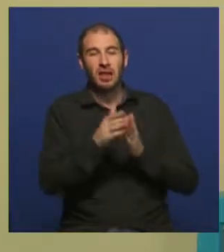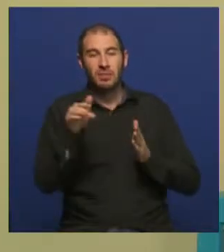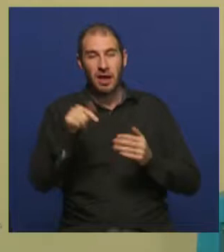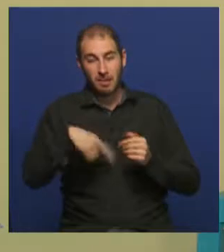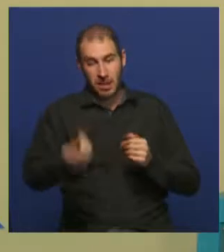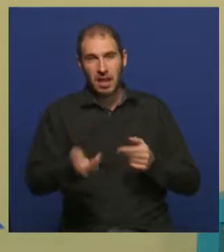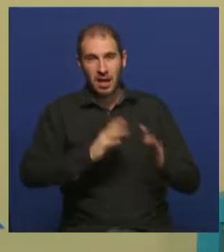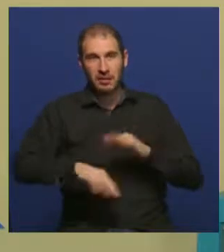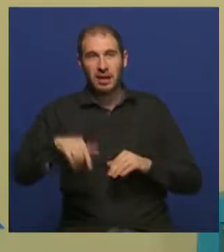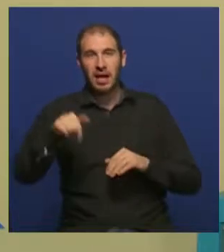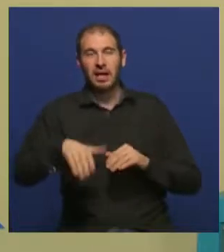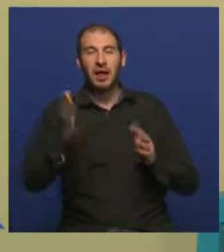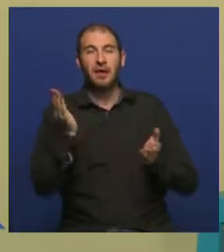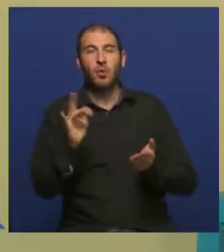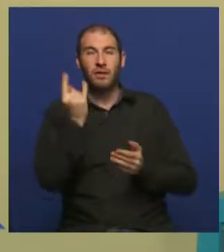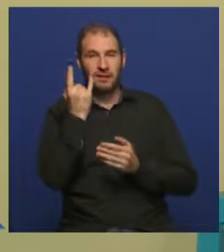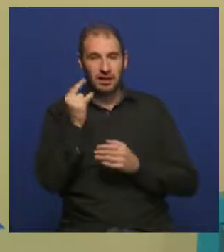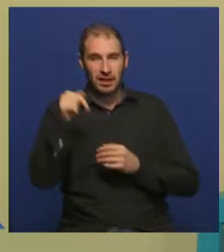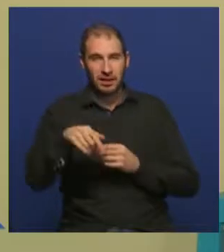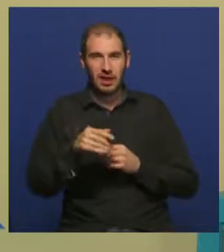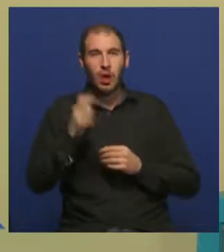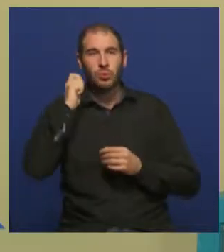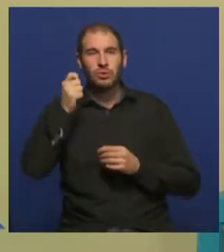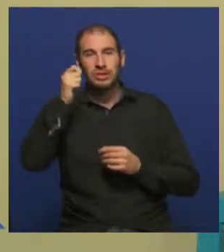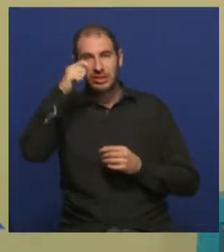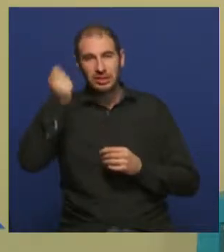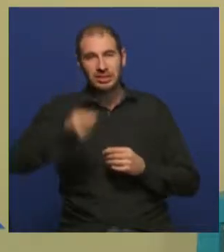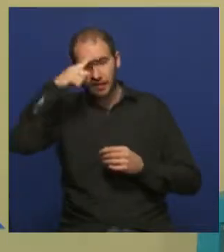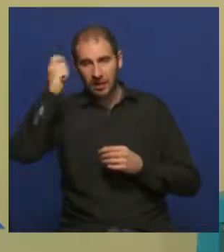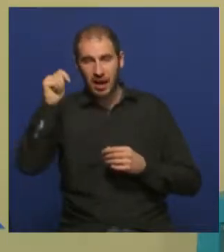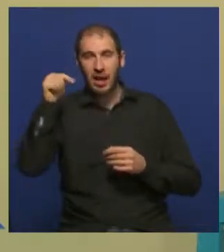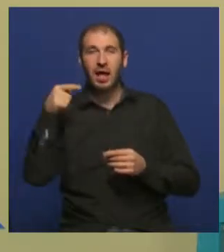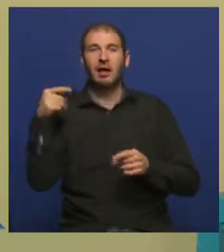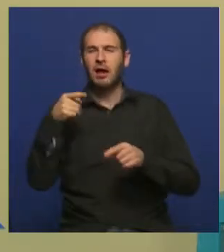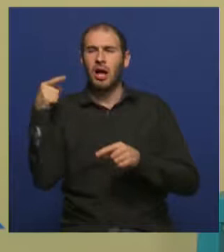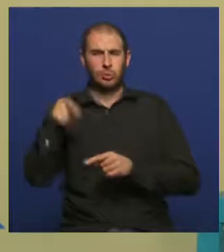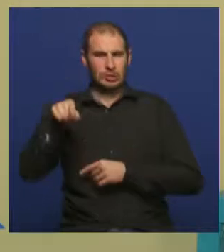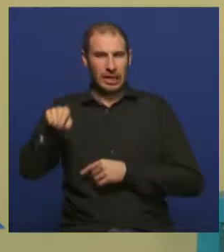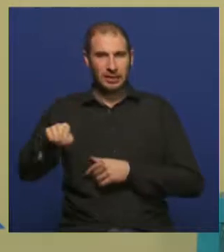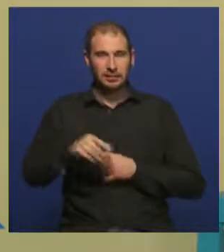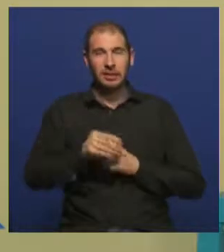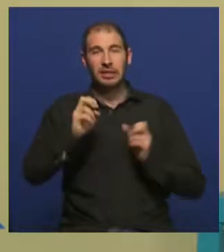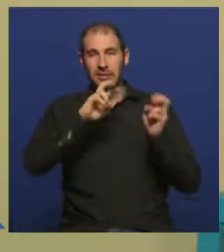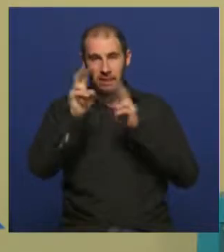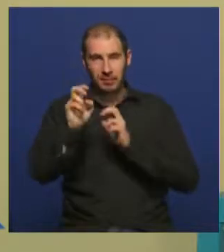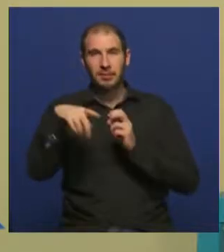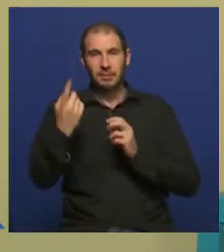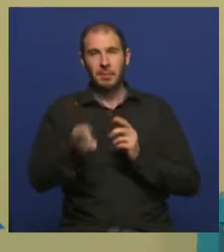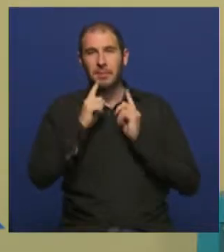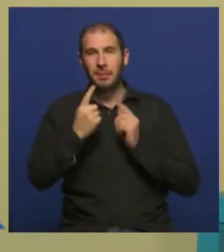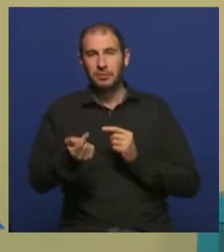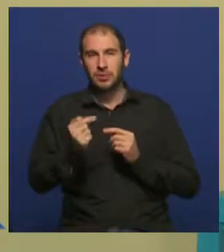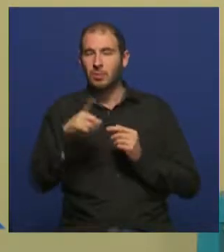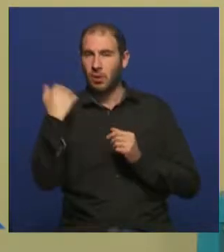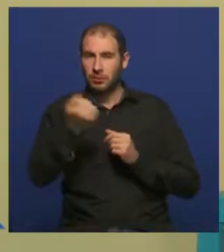realizar mañana aquí en esta casa de estudios, La Justicia Federal en el banquillo de los acusados. El segundo tema también para preguntarles, muy